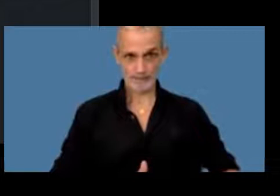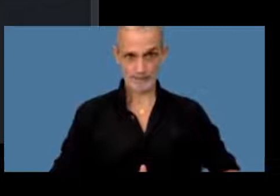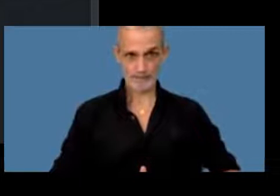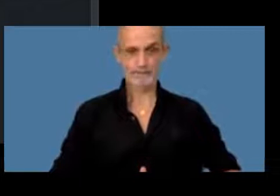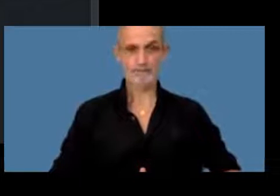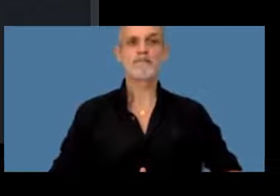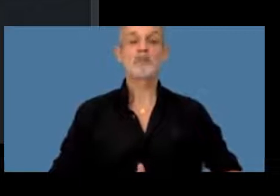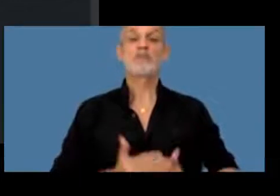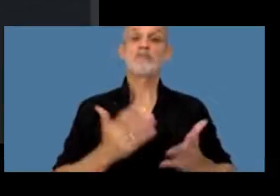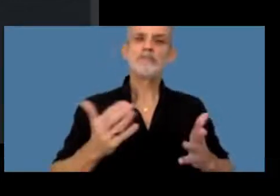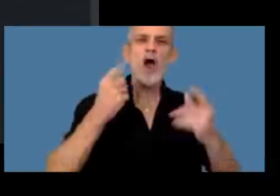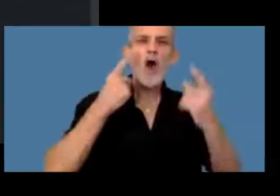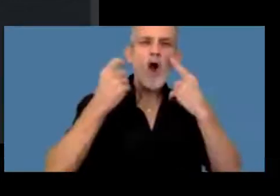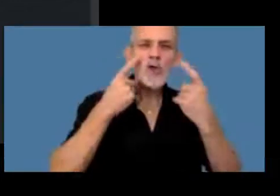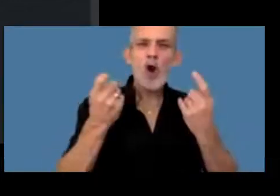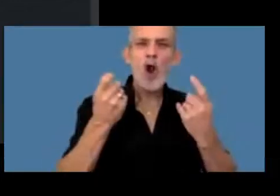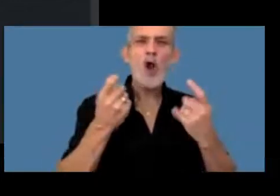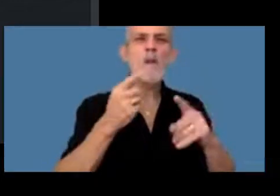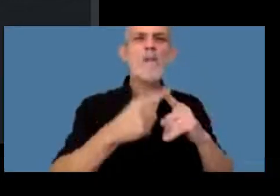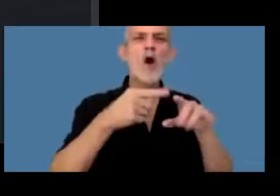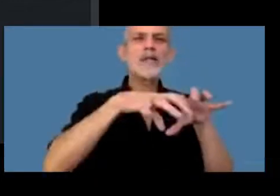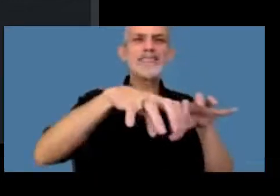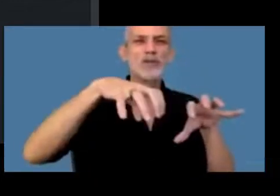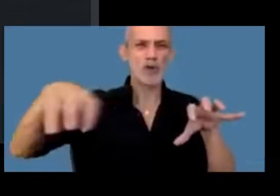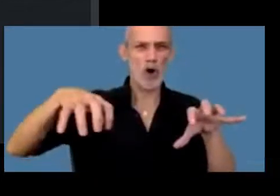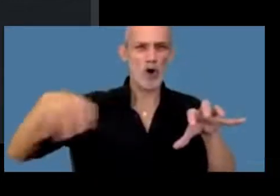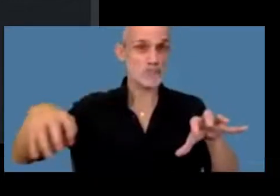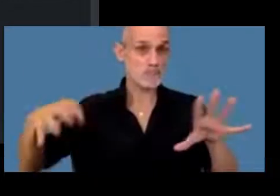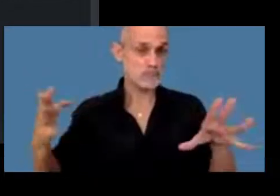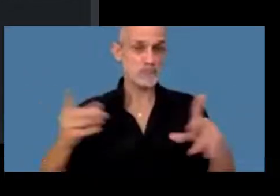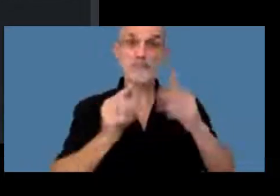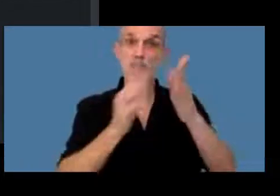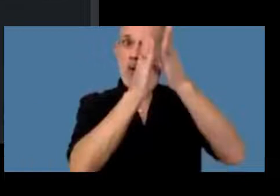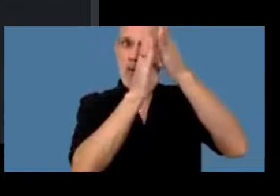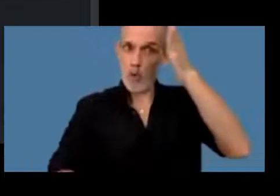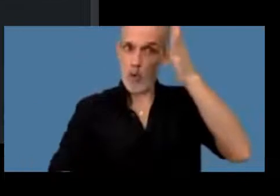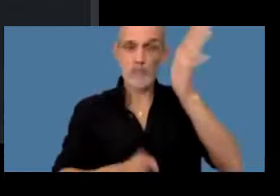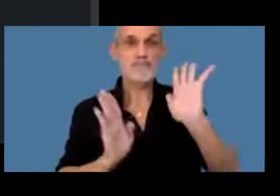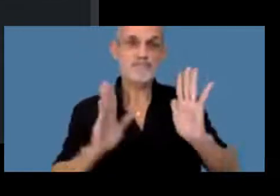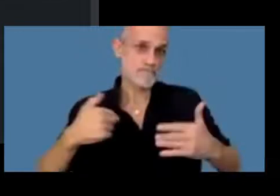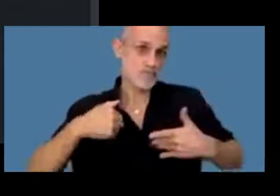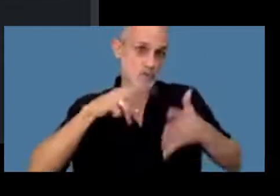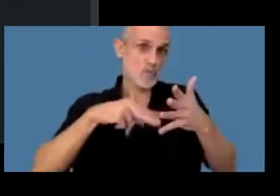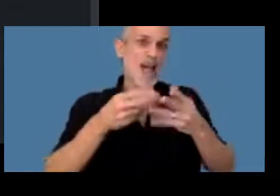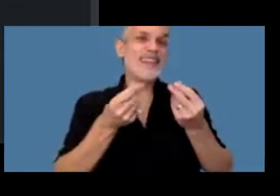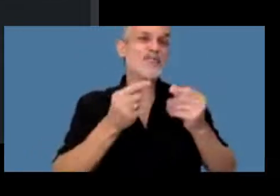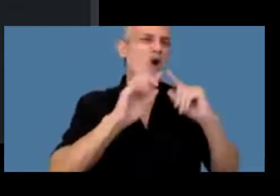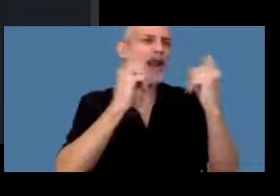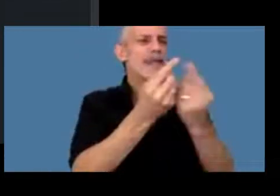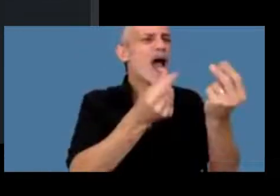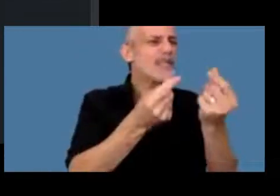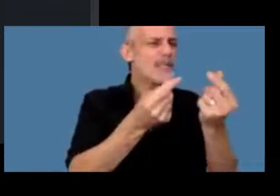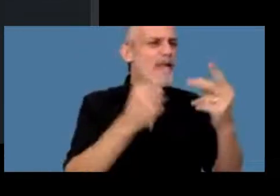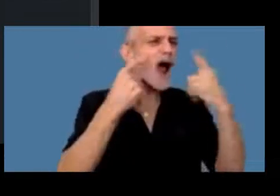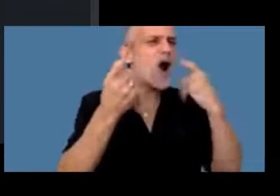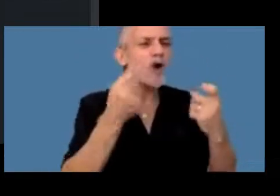El control, dijimos, era por sector, ¿no? Entonces diría que es vertical. Yo voy al área de tesorería y hacemos un control de